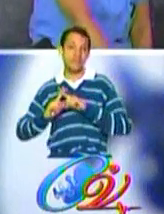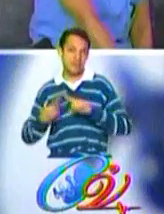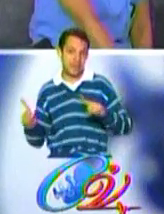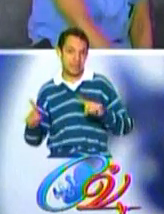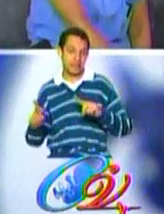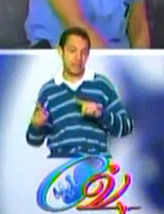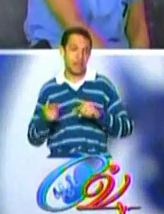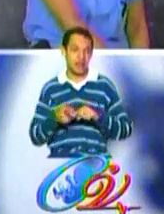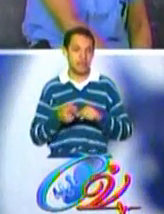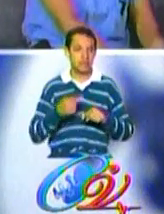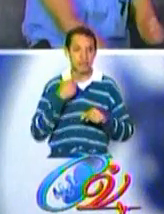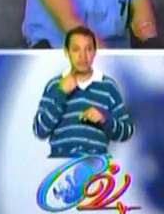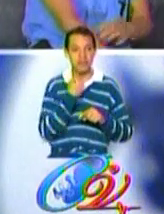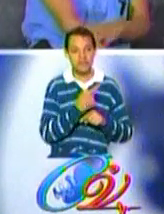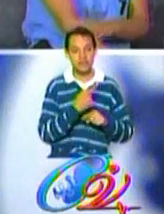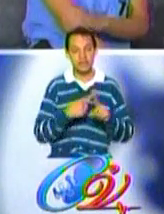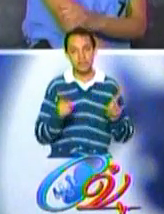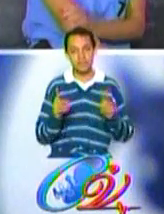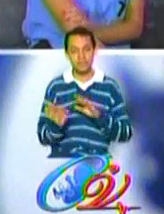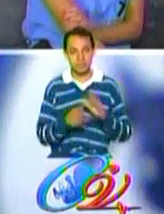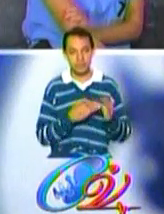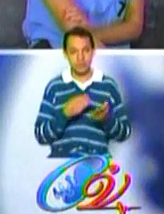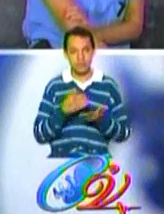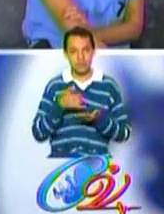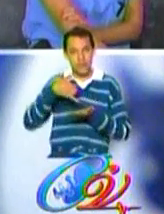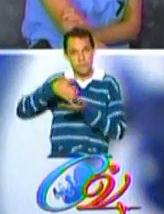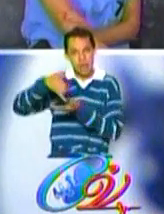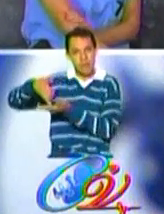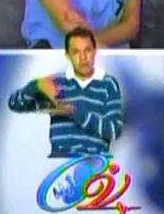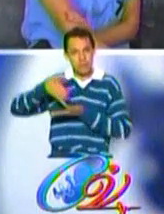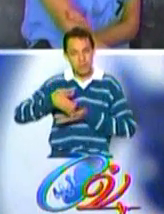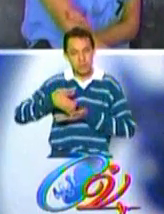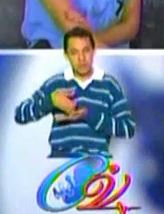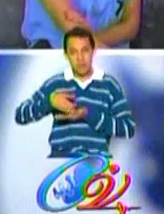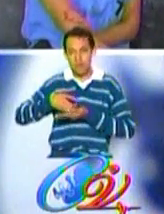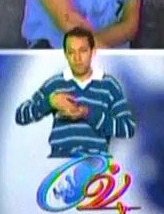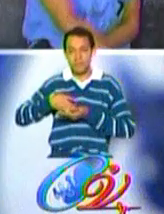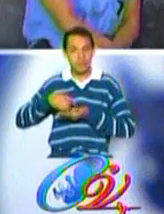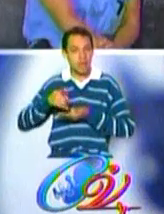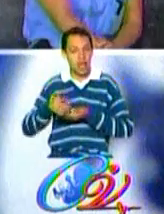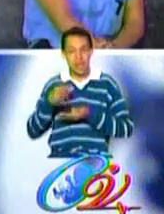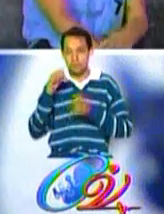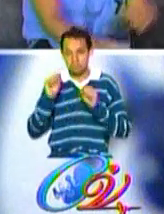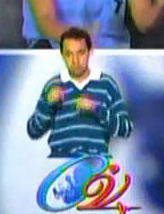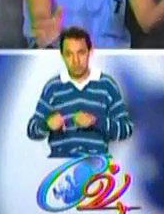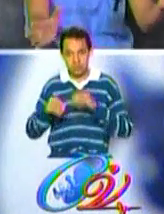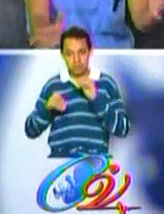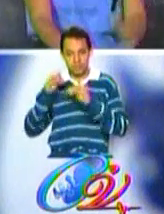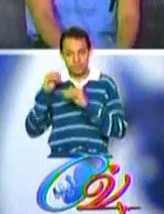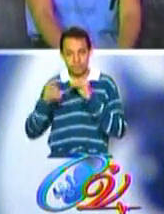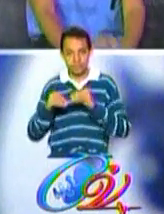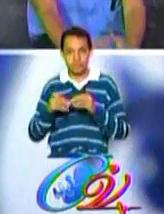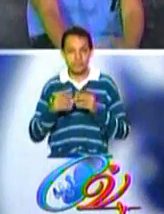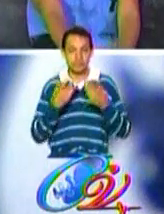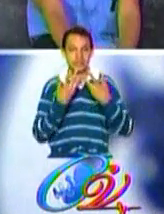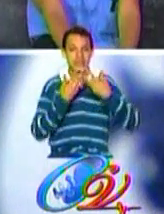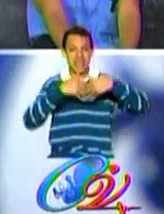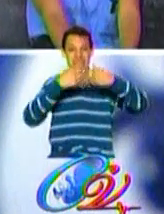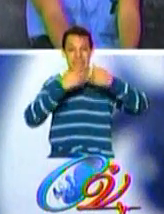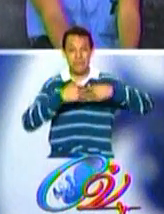los frasquitos que dice que están sin preservativos. Ajá. Nosotros los mandamos a hacer a una compañía especial